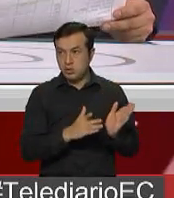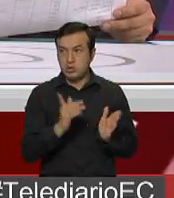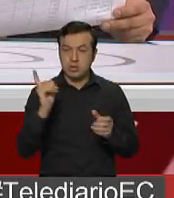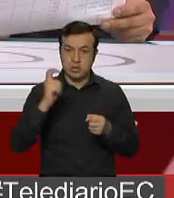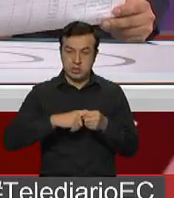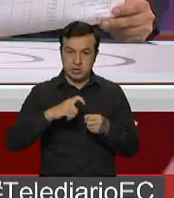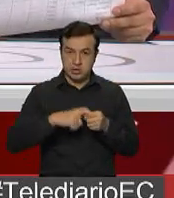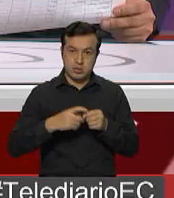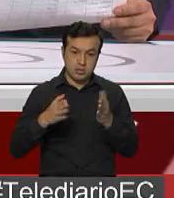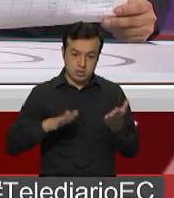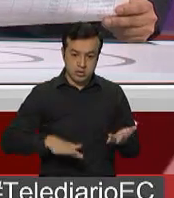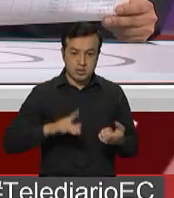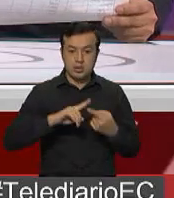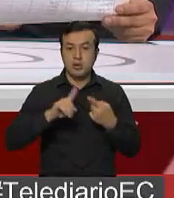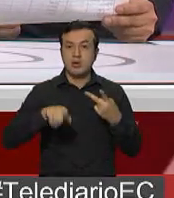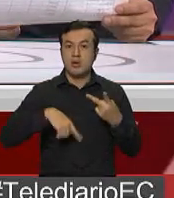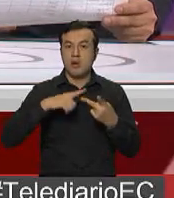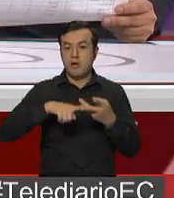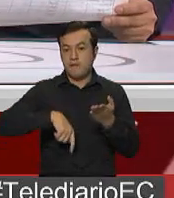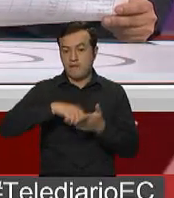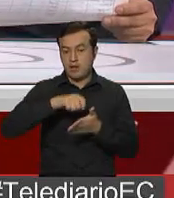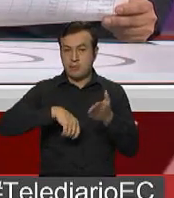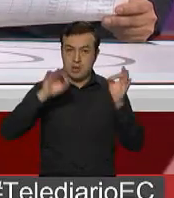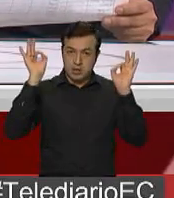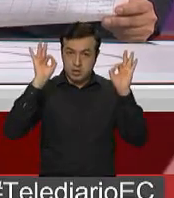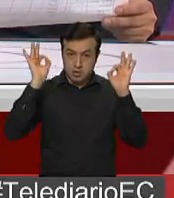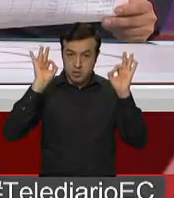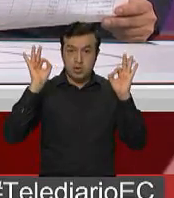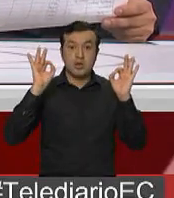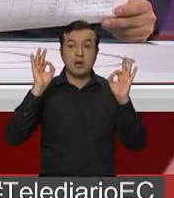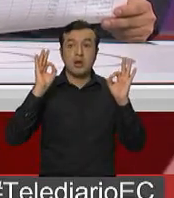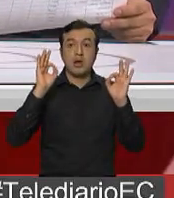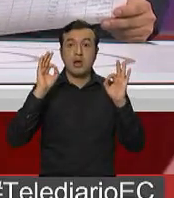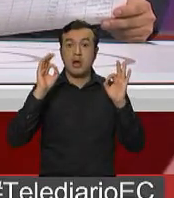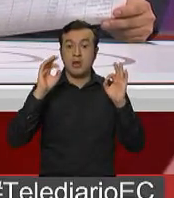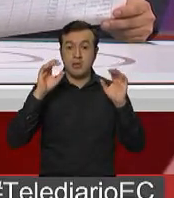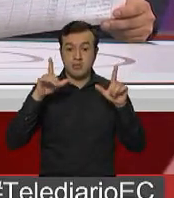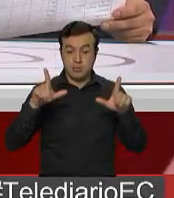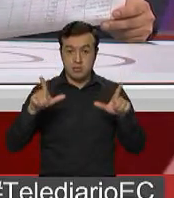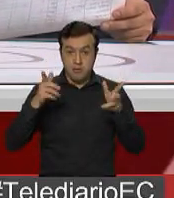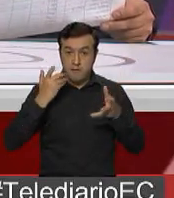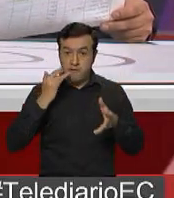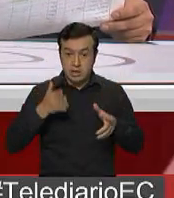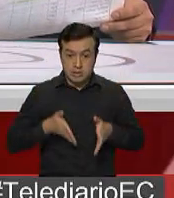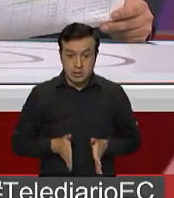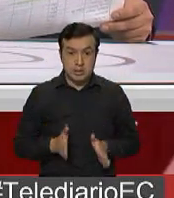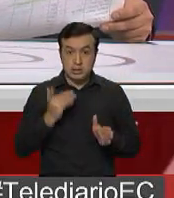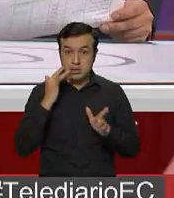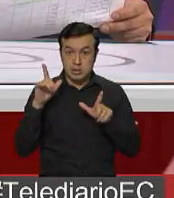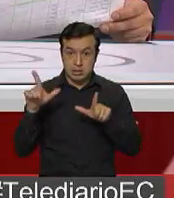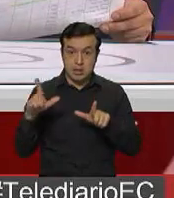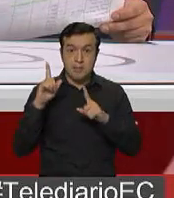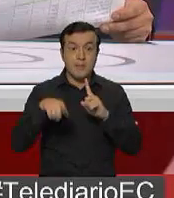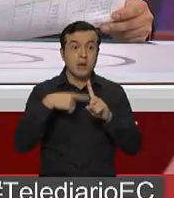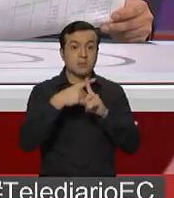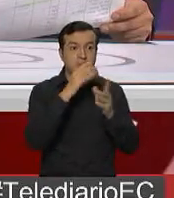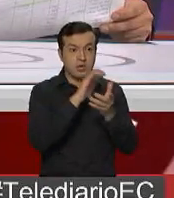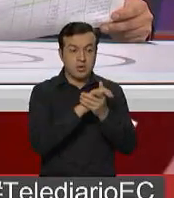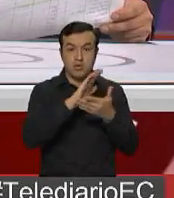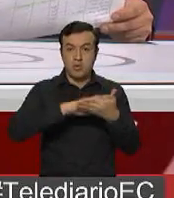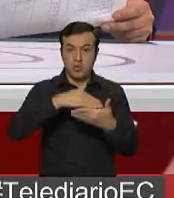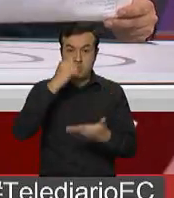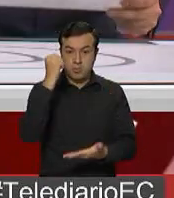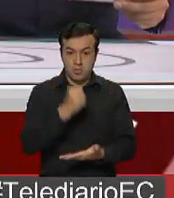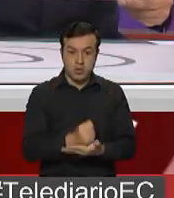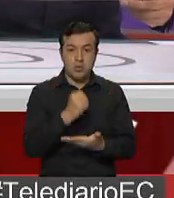de defunciones, para firma electrónica, para rectificaciones y partidas íntegras. Y también se atenderán matrimonios y